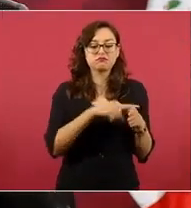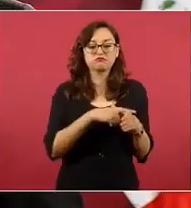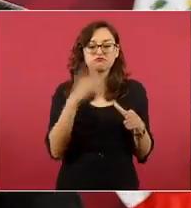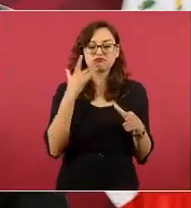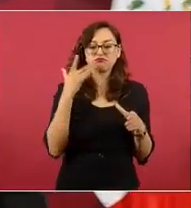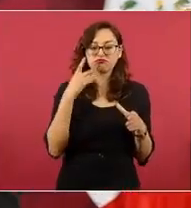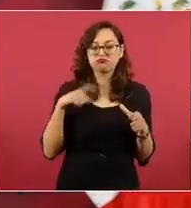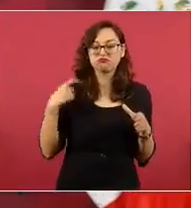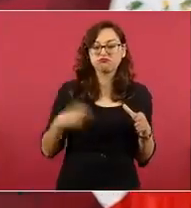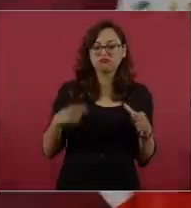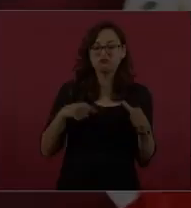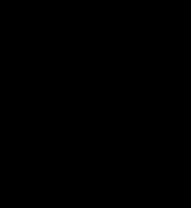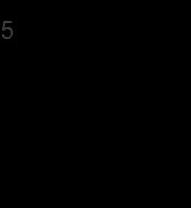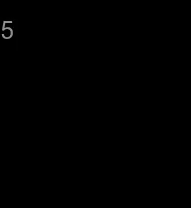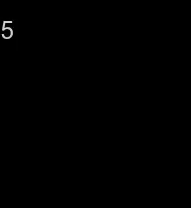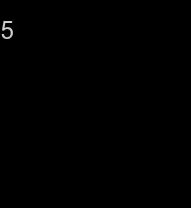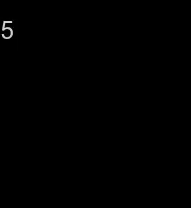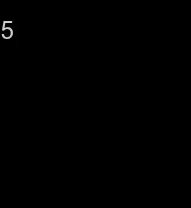siempre sostienen,